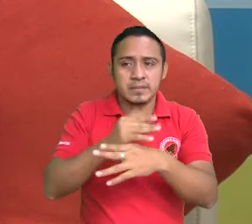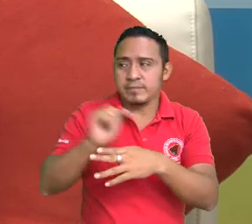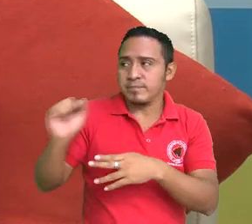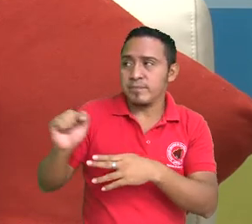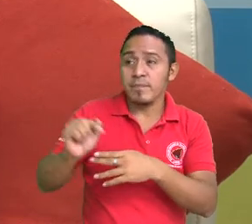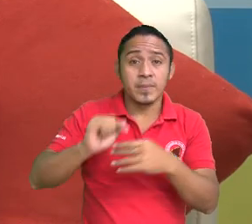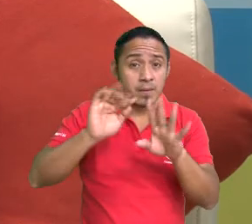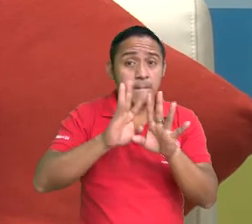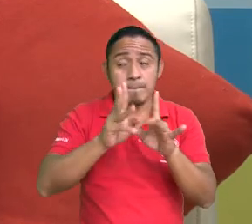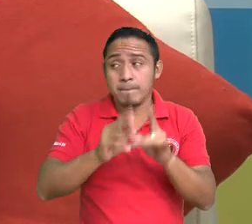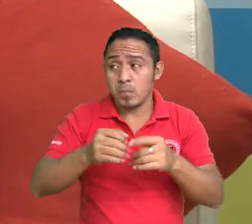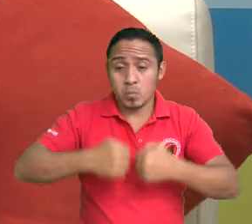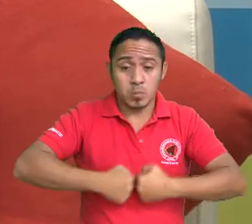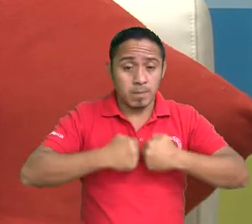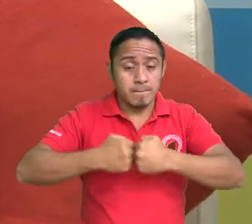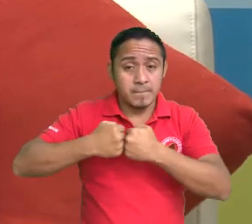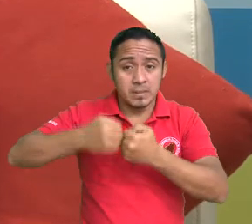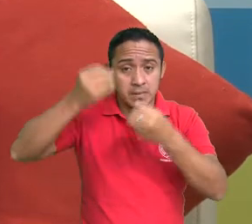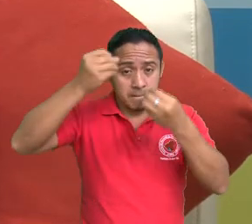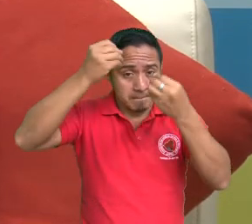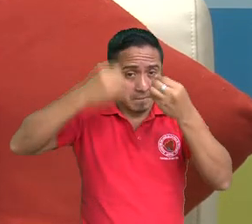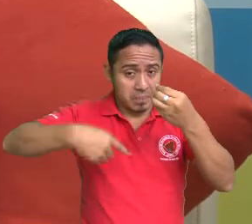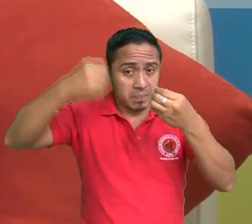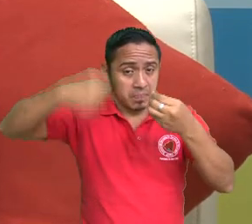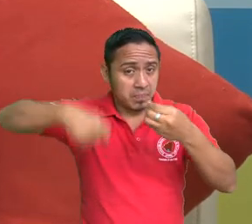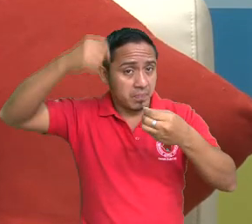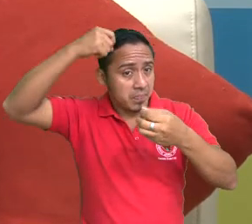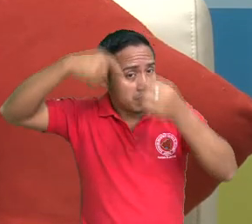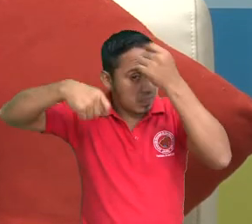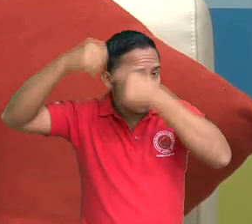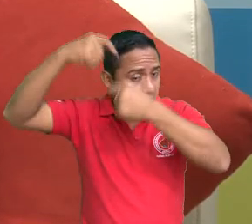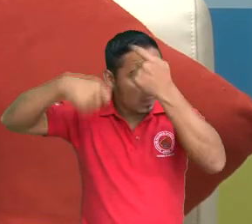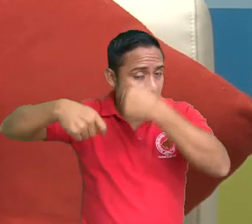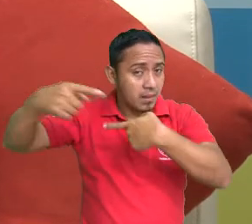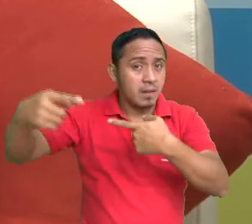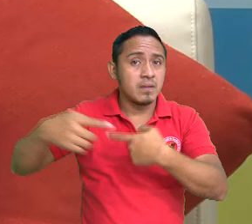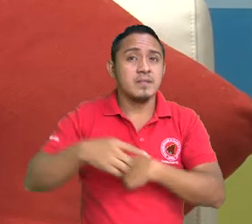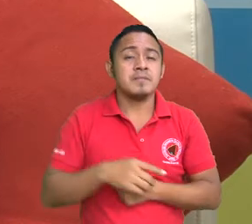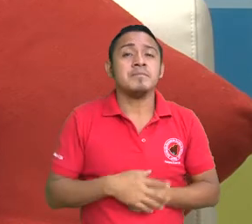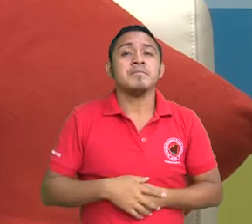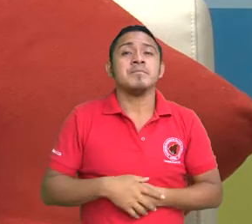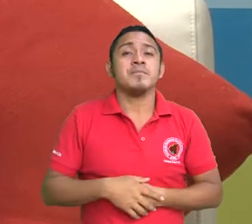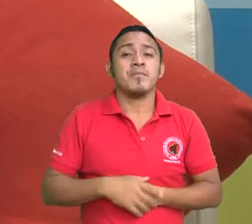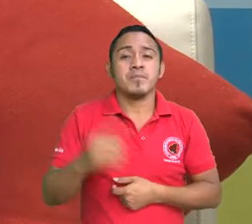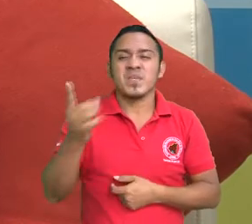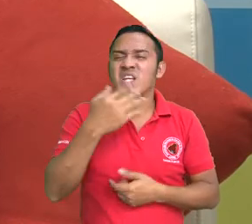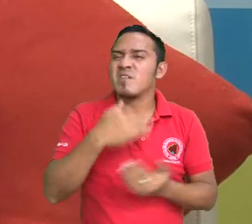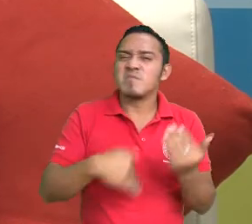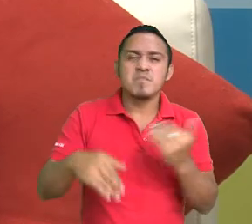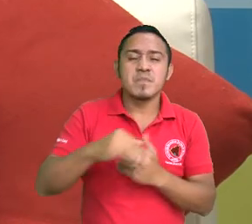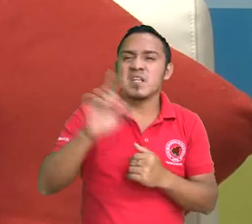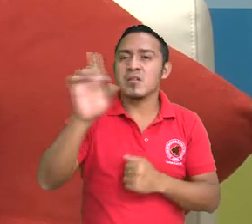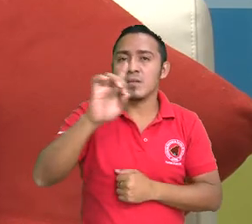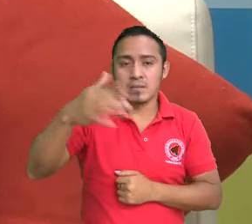es lo que provoca la pérdida del pelo. Yeah. Generalmente se da en la parte frontal